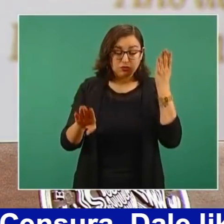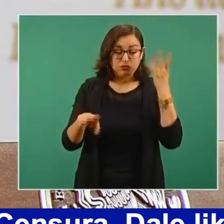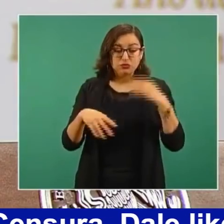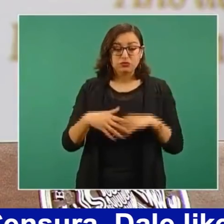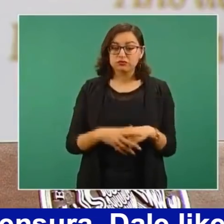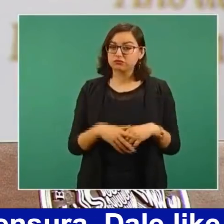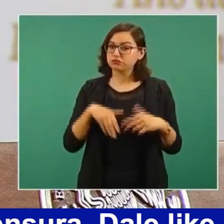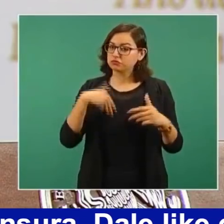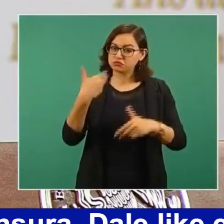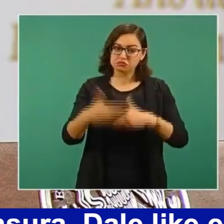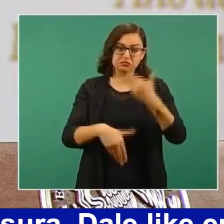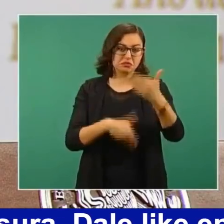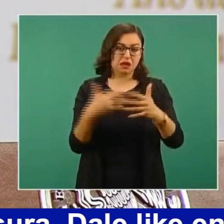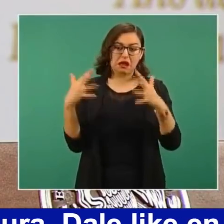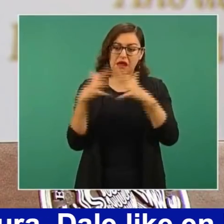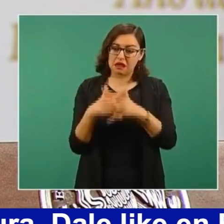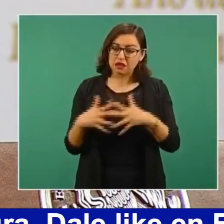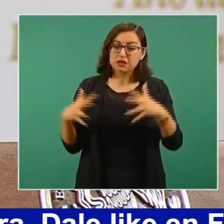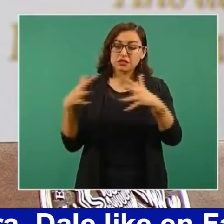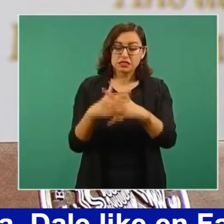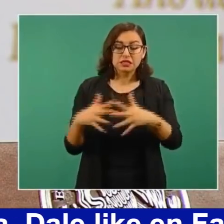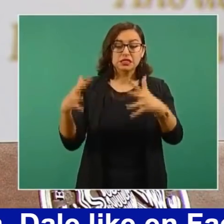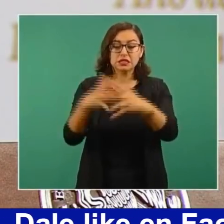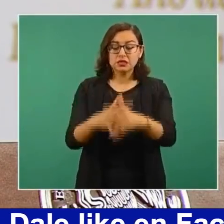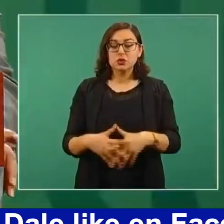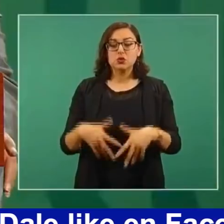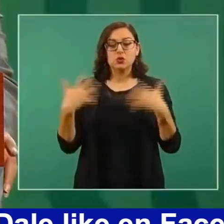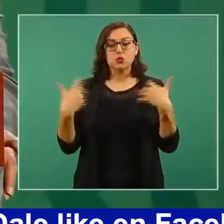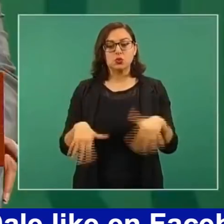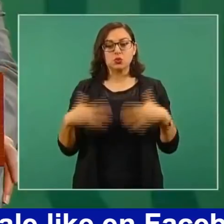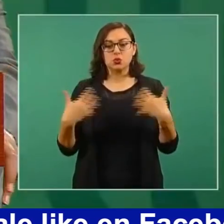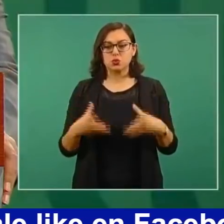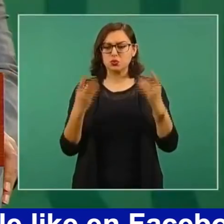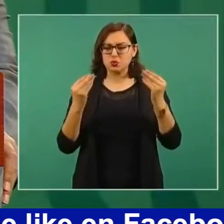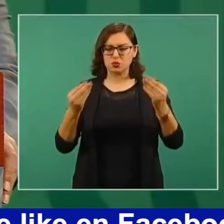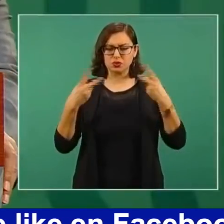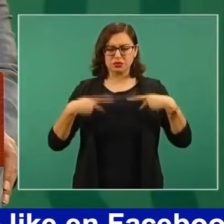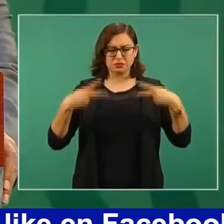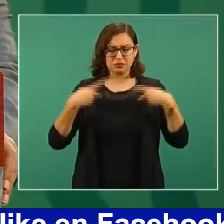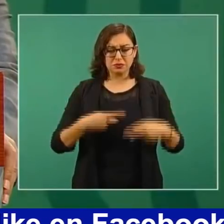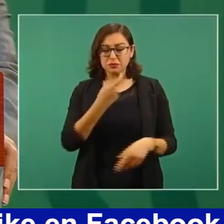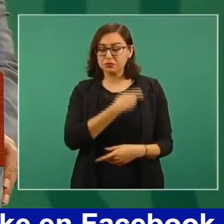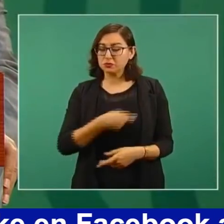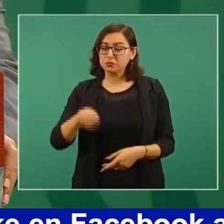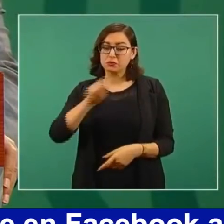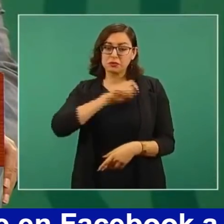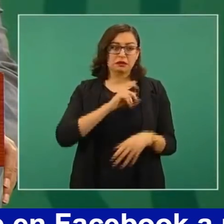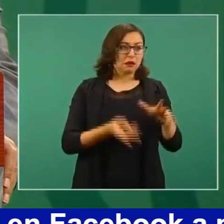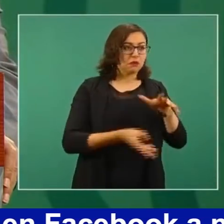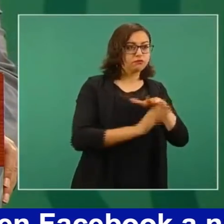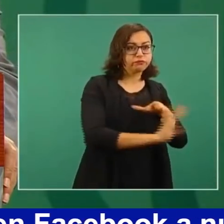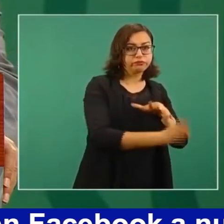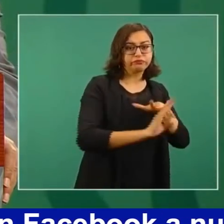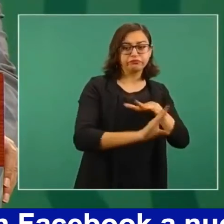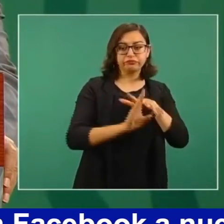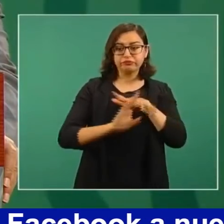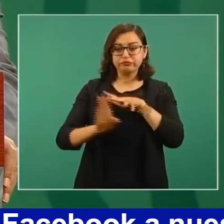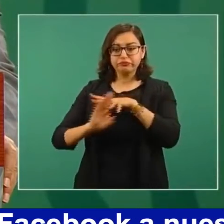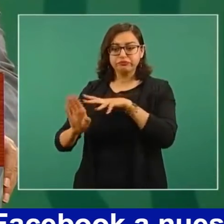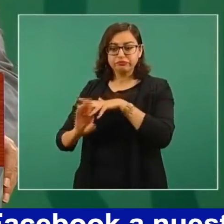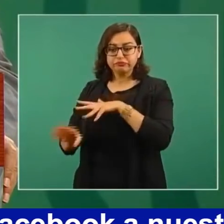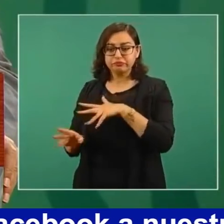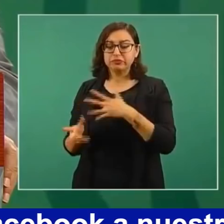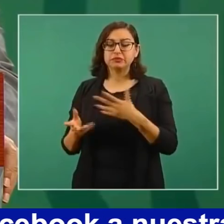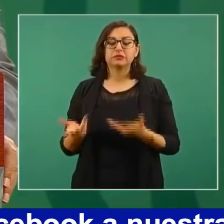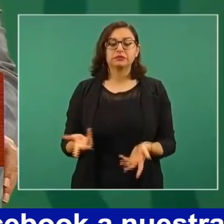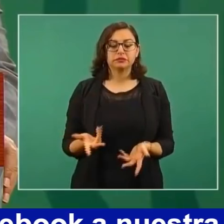con las guerras, llegaron muchos migrantes y